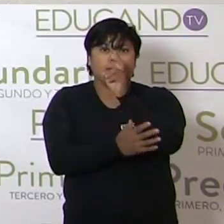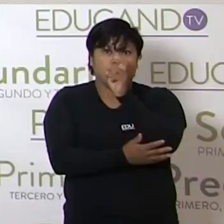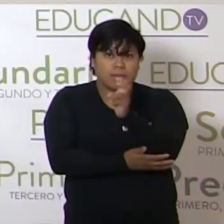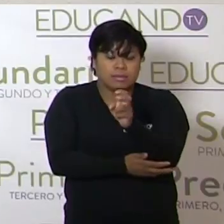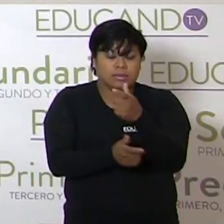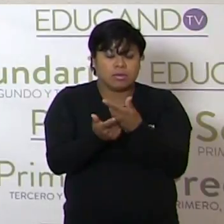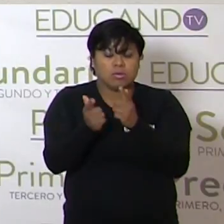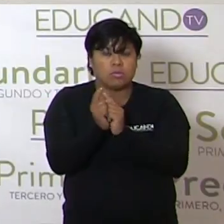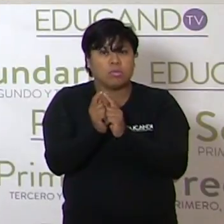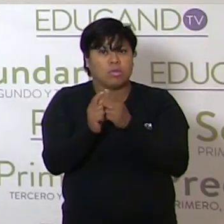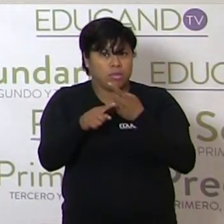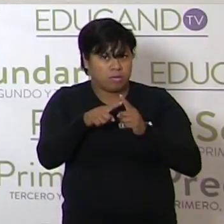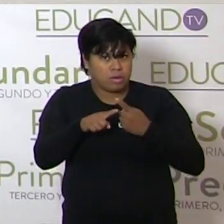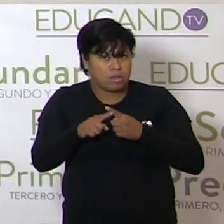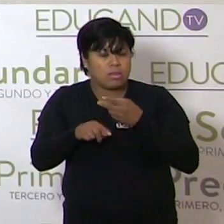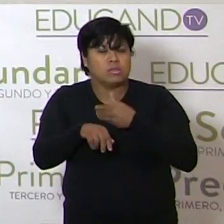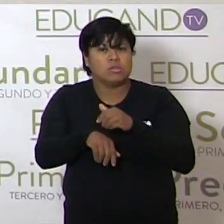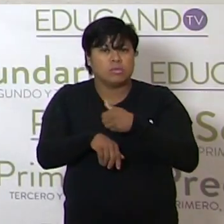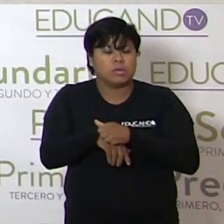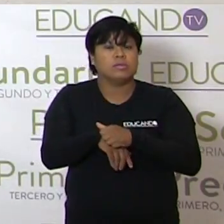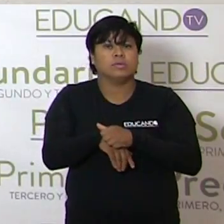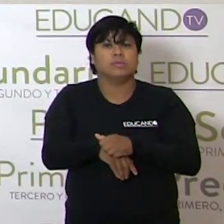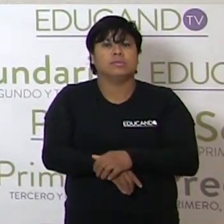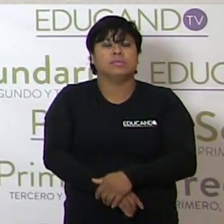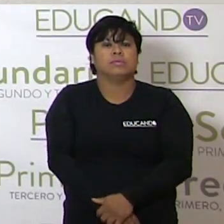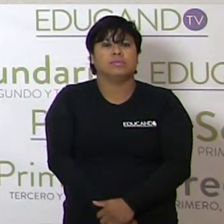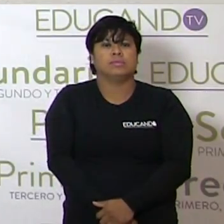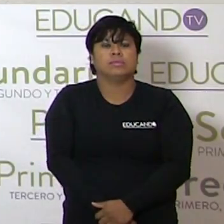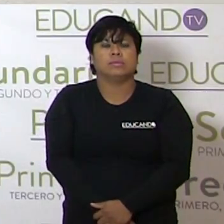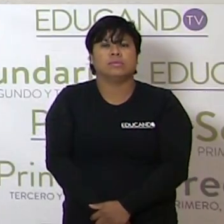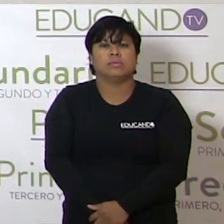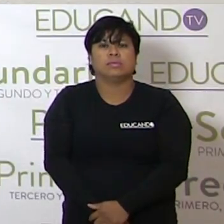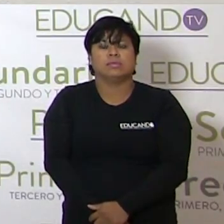este conjunto de valores o de este conjunto